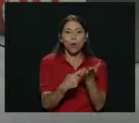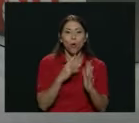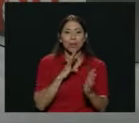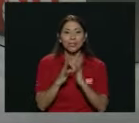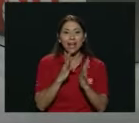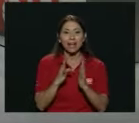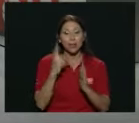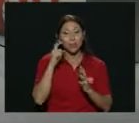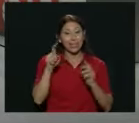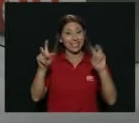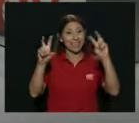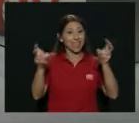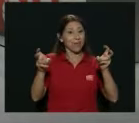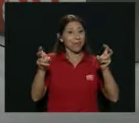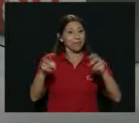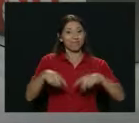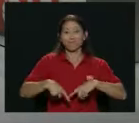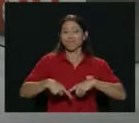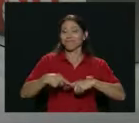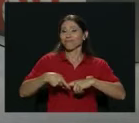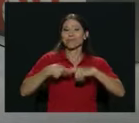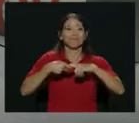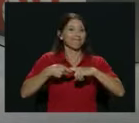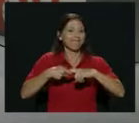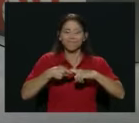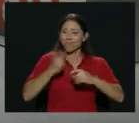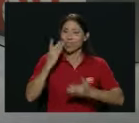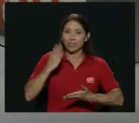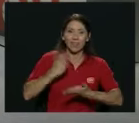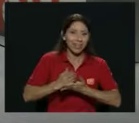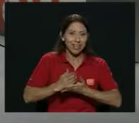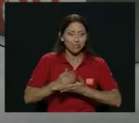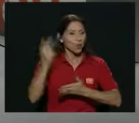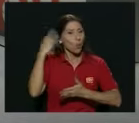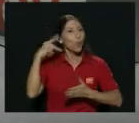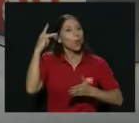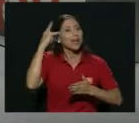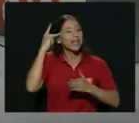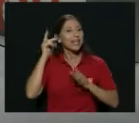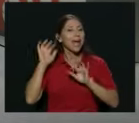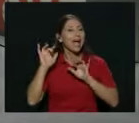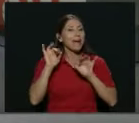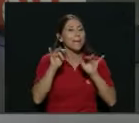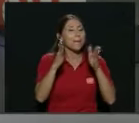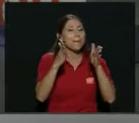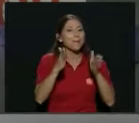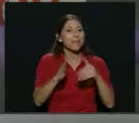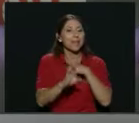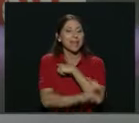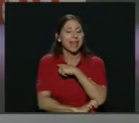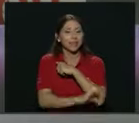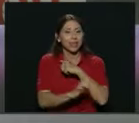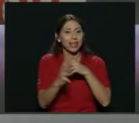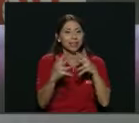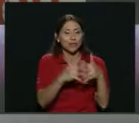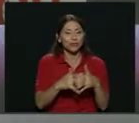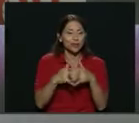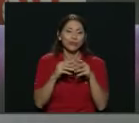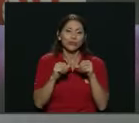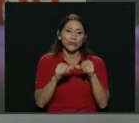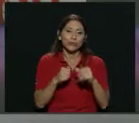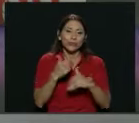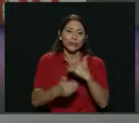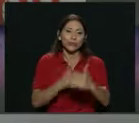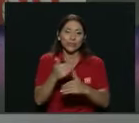es un tema que no se va a detener definitivamente. La política migratoria de los Estados Unidos va a seguir adelante, se va a endurecer y